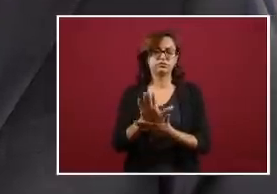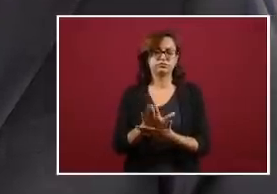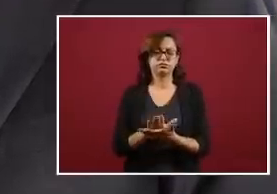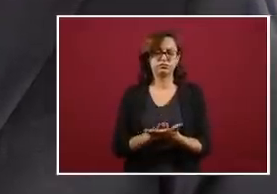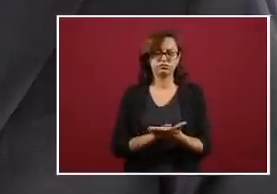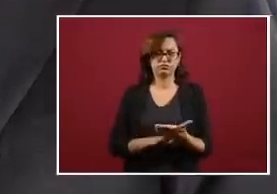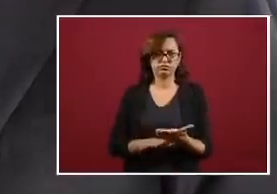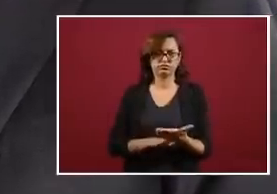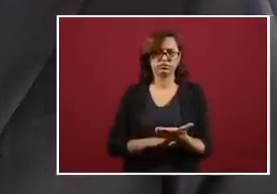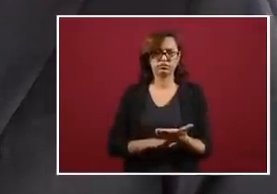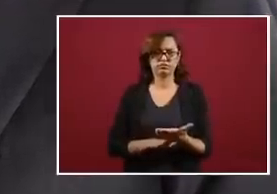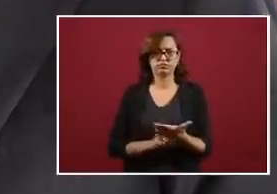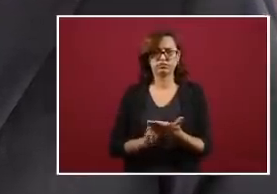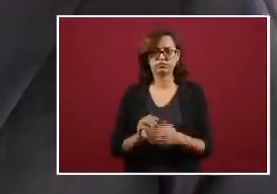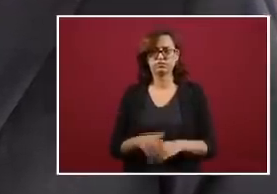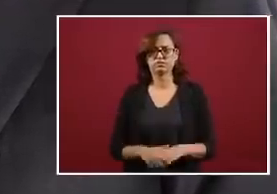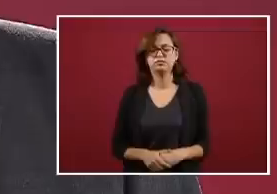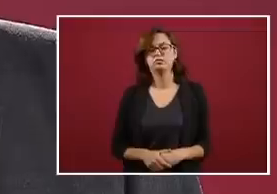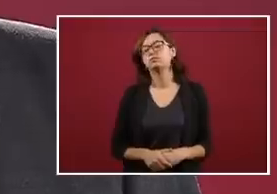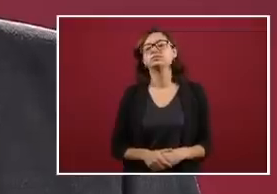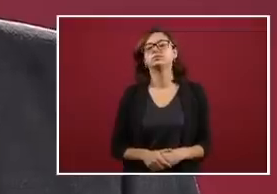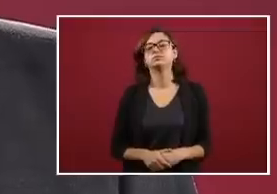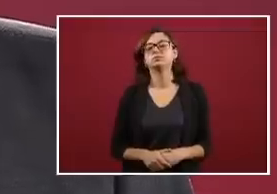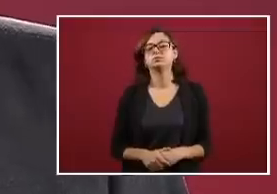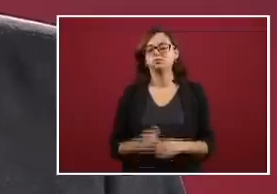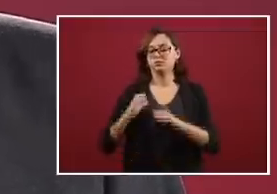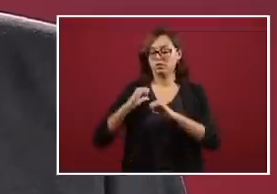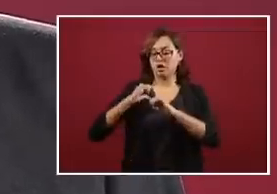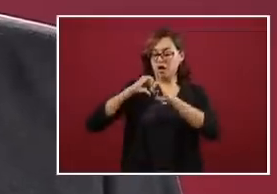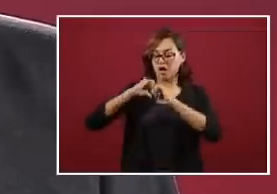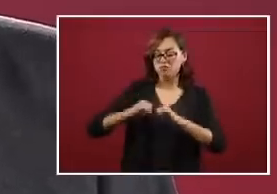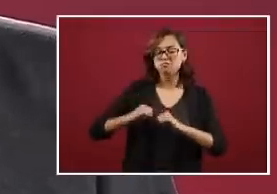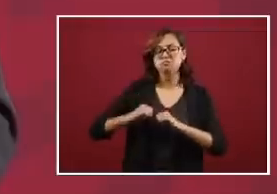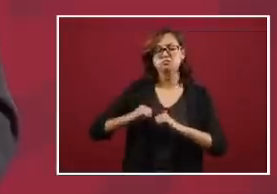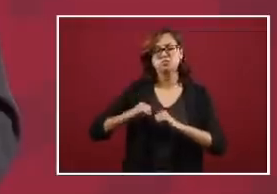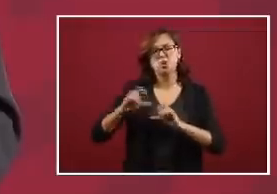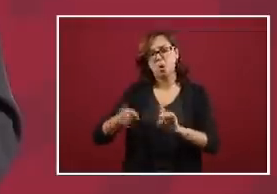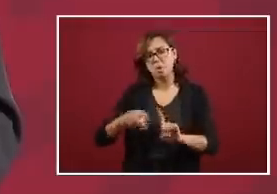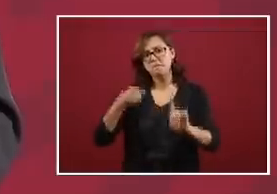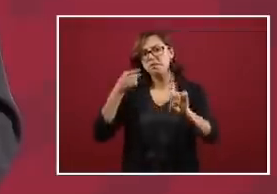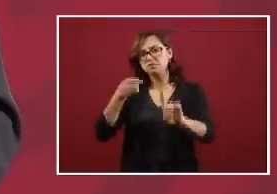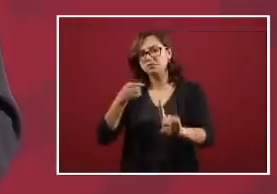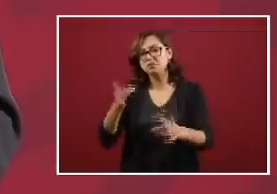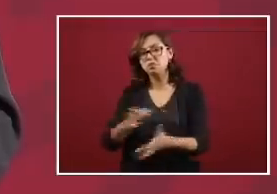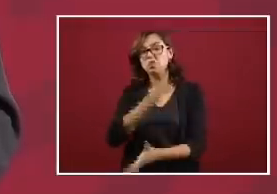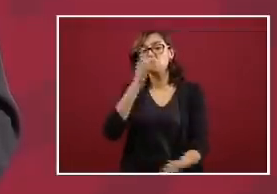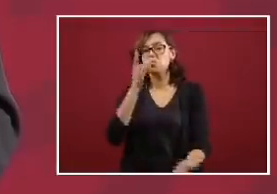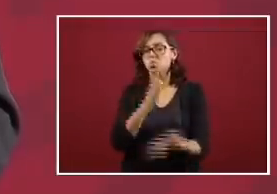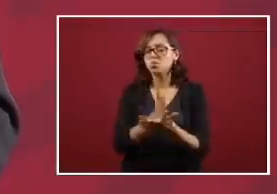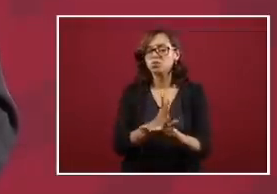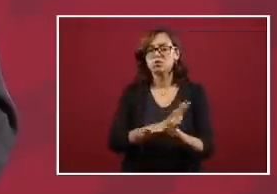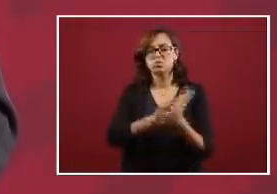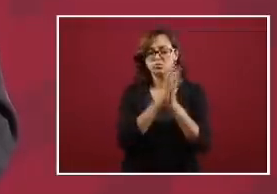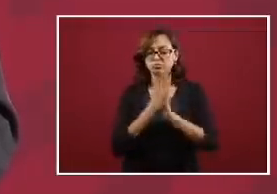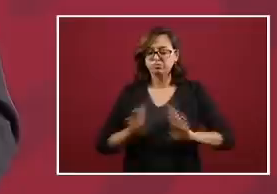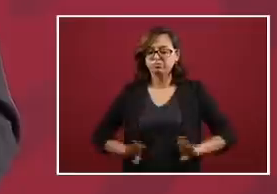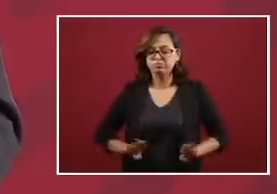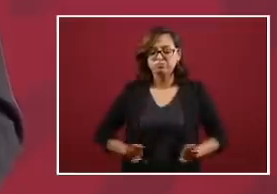y el poder solo tiene sentido y se convierte en virtud cuando se pone al servicio de los